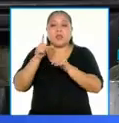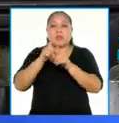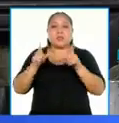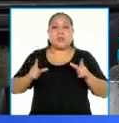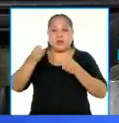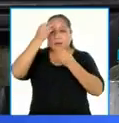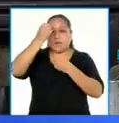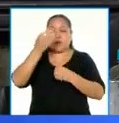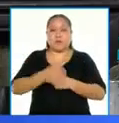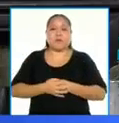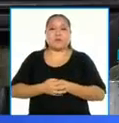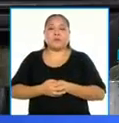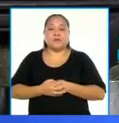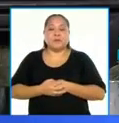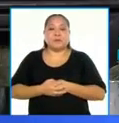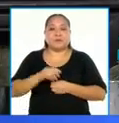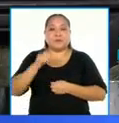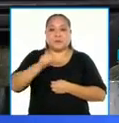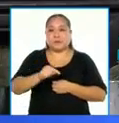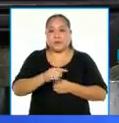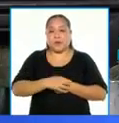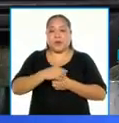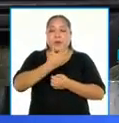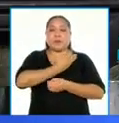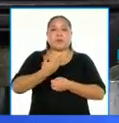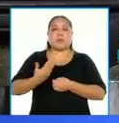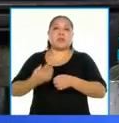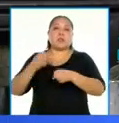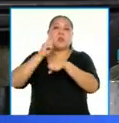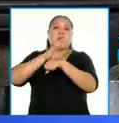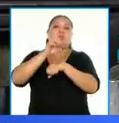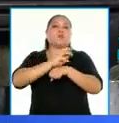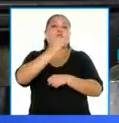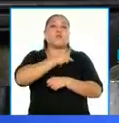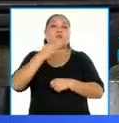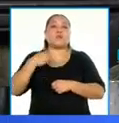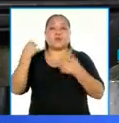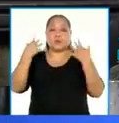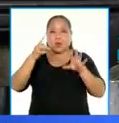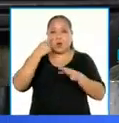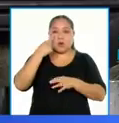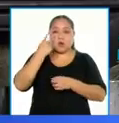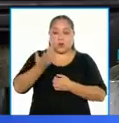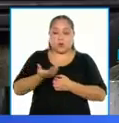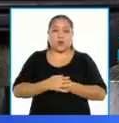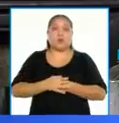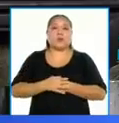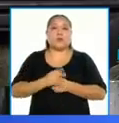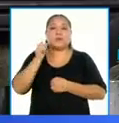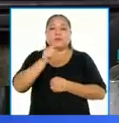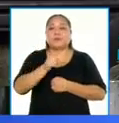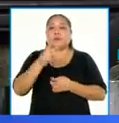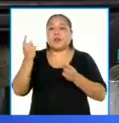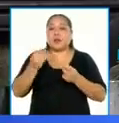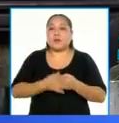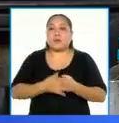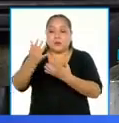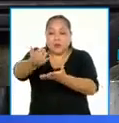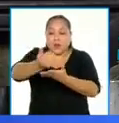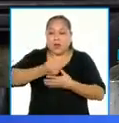informe. Desde la presidencia del Consejo de Ministros, como es de conocimiento público, inmediatamente recibida